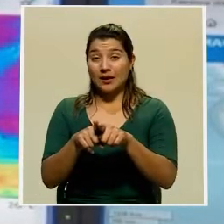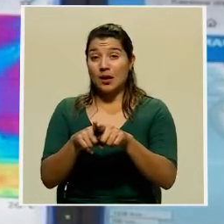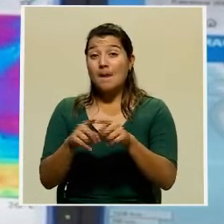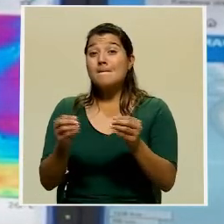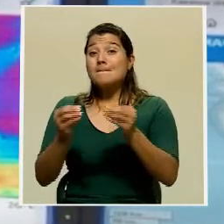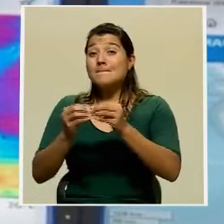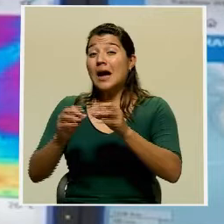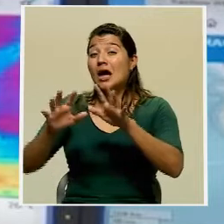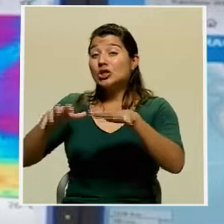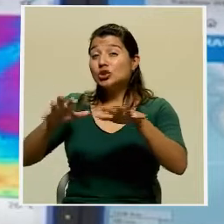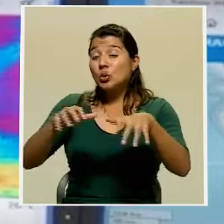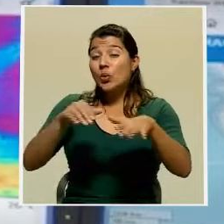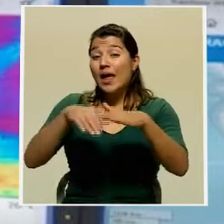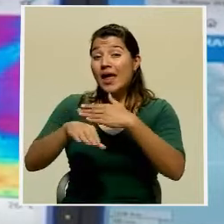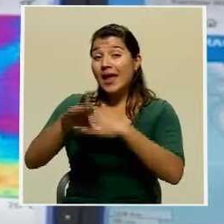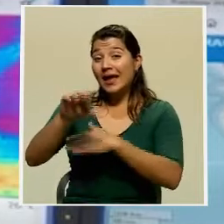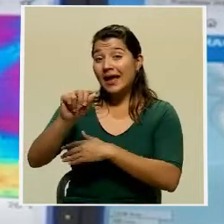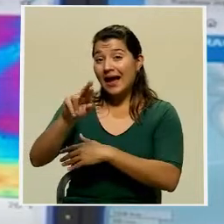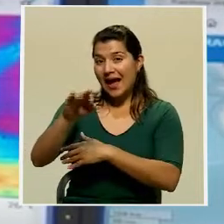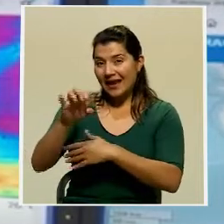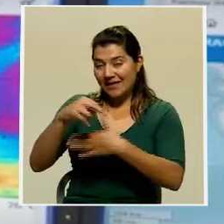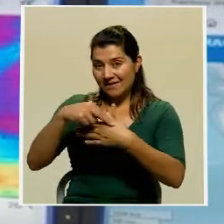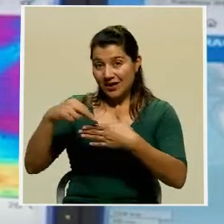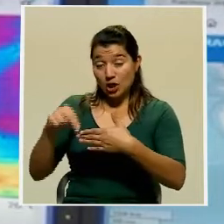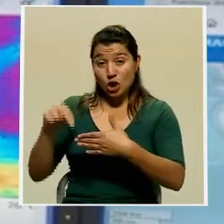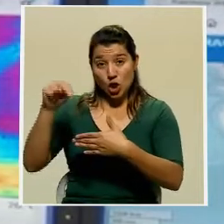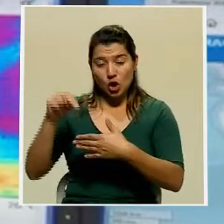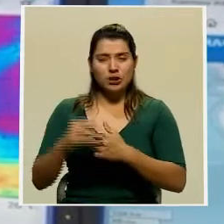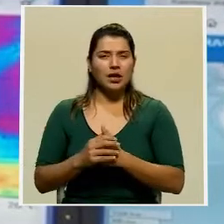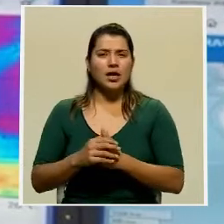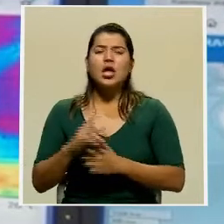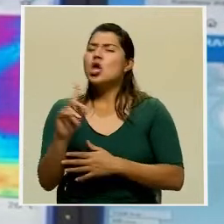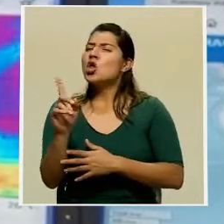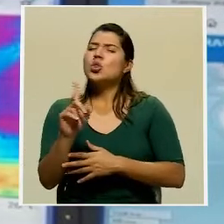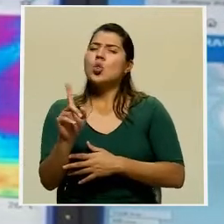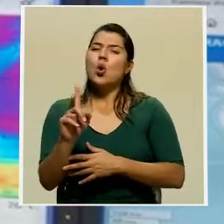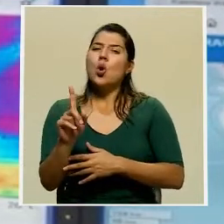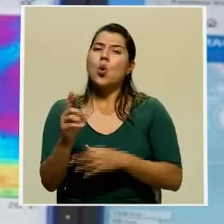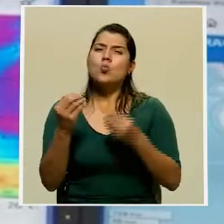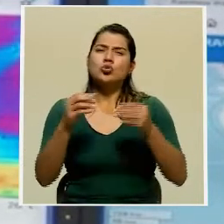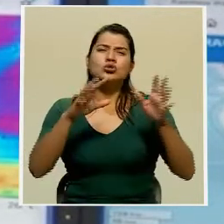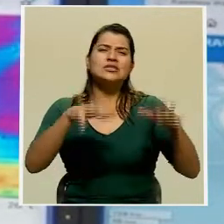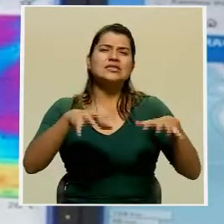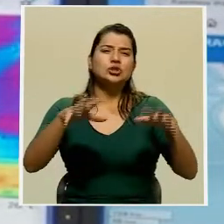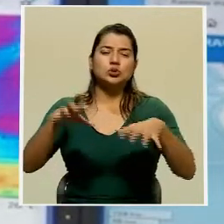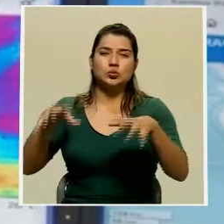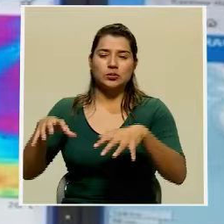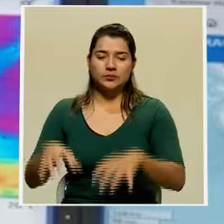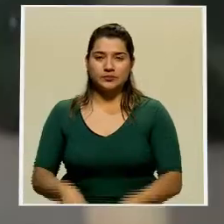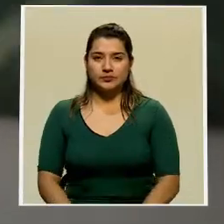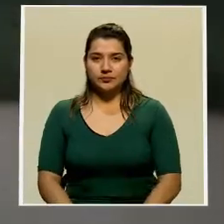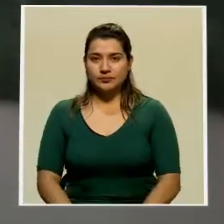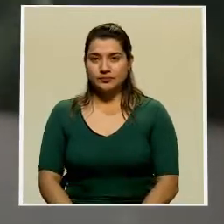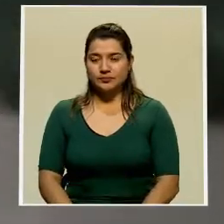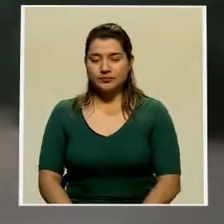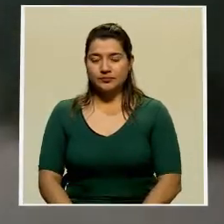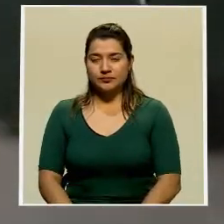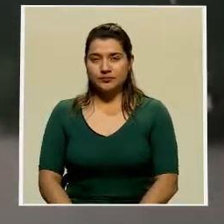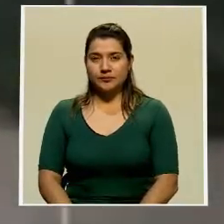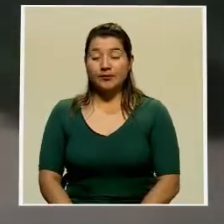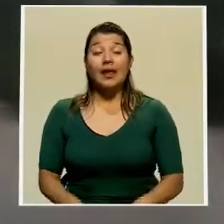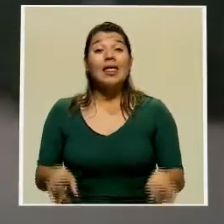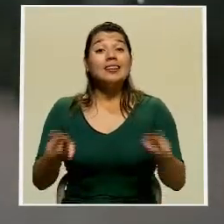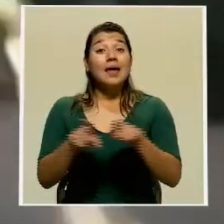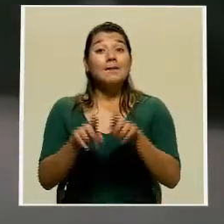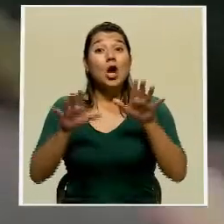las lluvias, tanto en el Caribe como en la zona norte. No esperamos eventos significativos de precipitaciones en estas regiones. Por otra